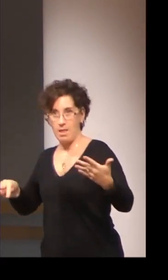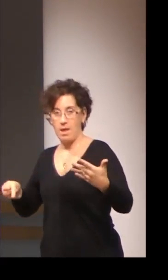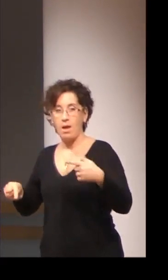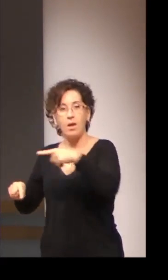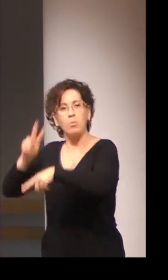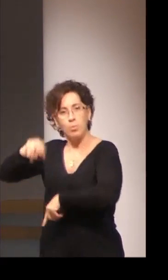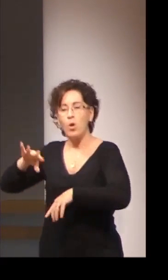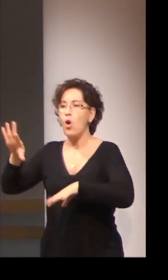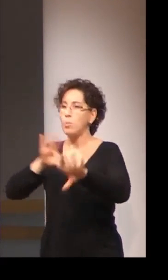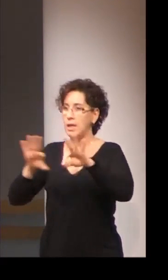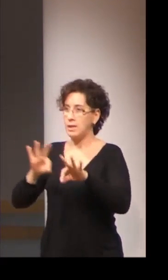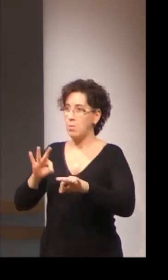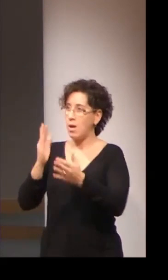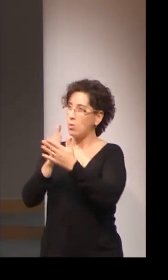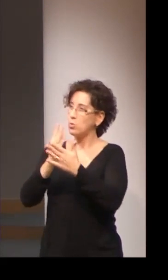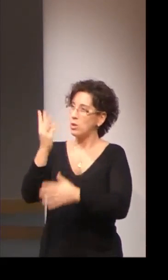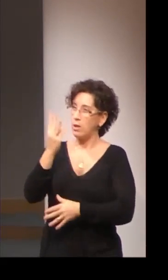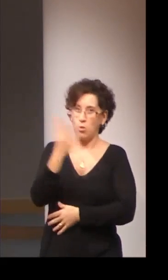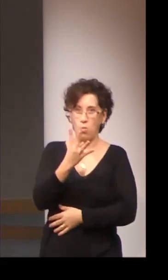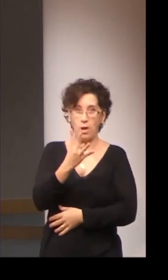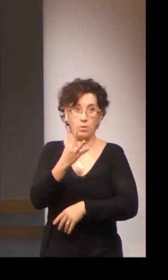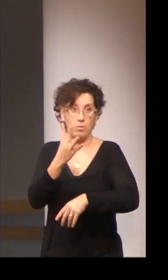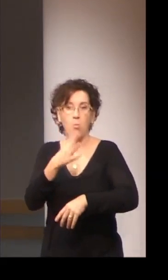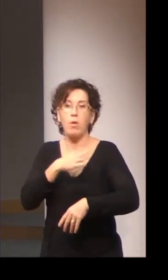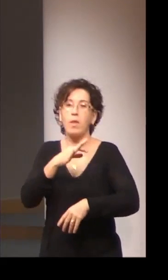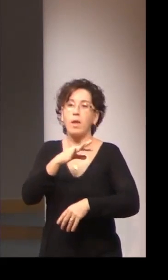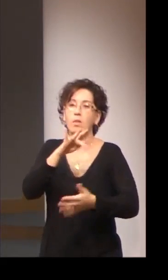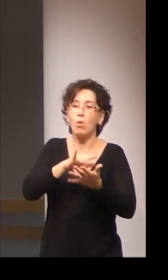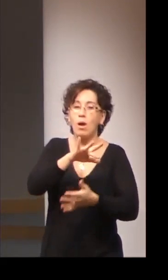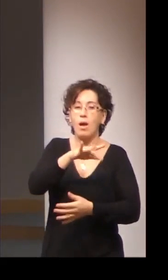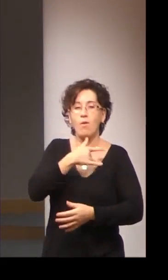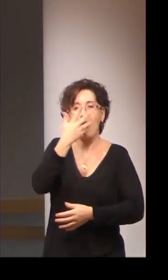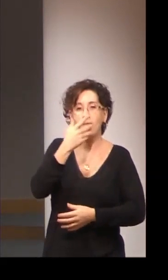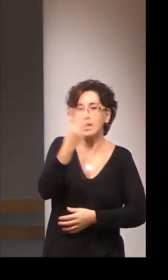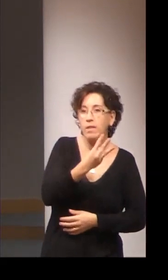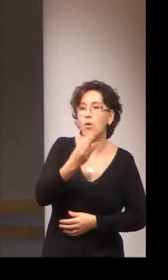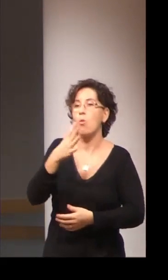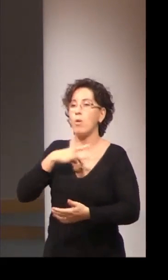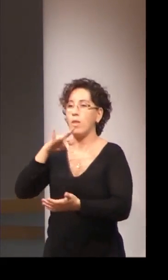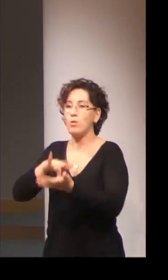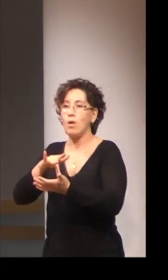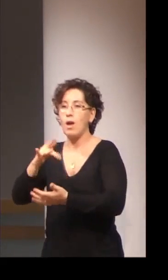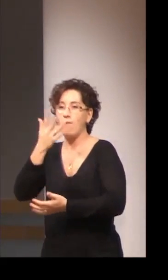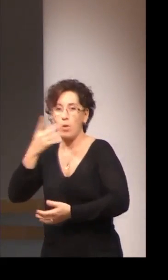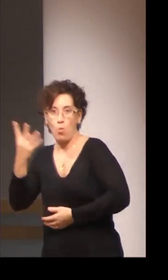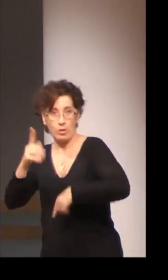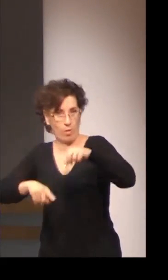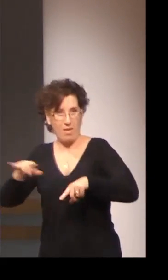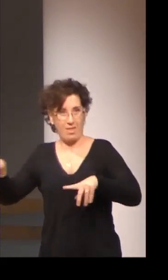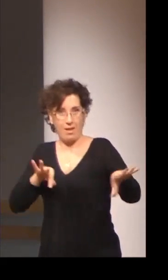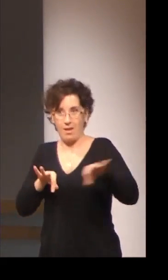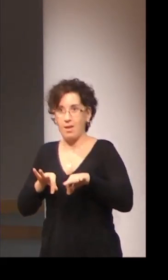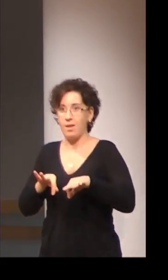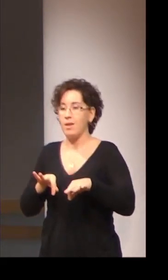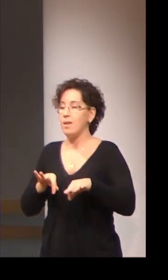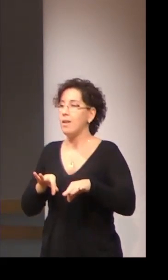de tercero y cuarto año que pueden cogerla en uno u otro curso y nos parece importante mencionar